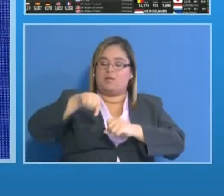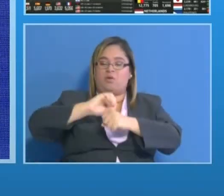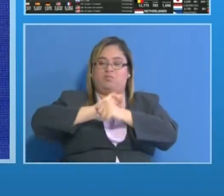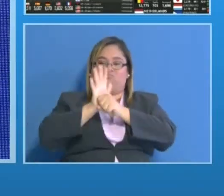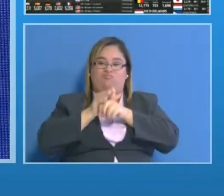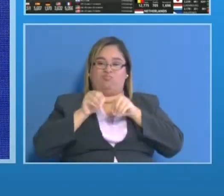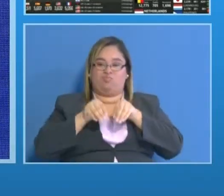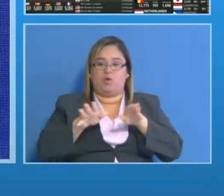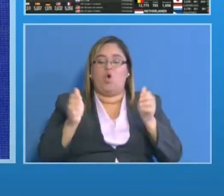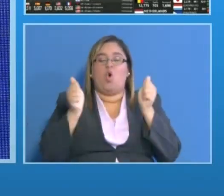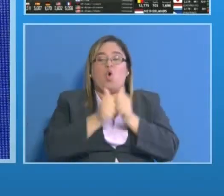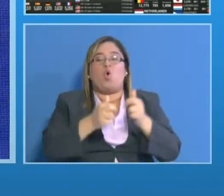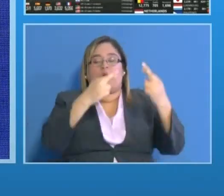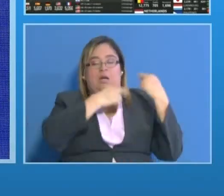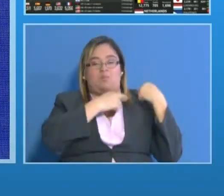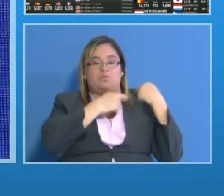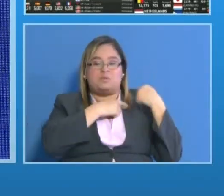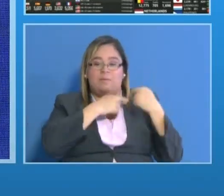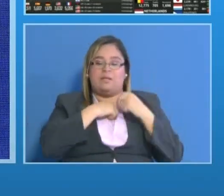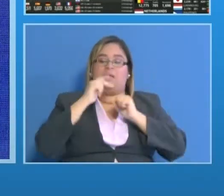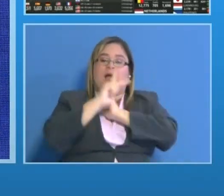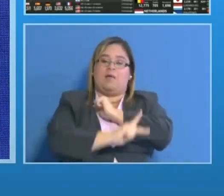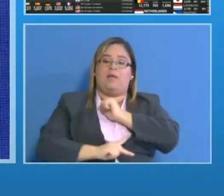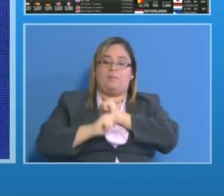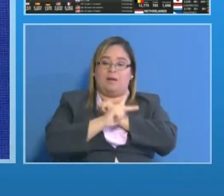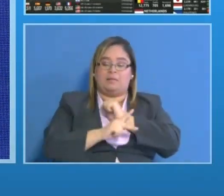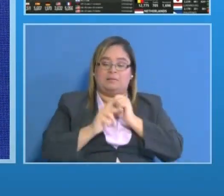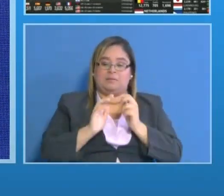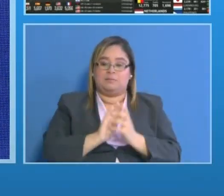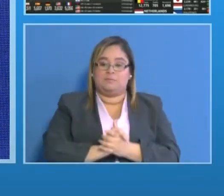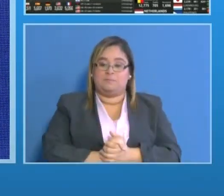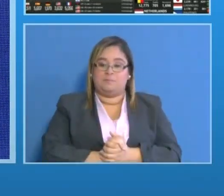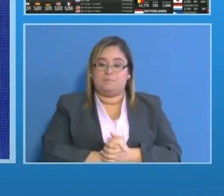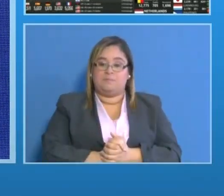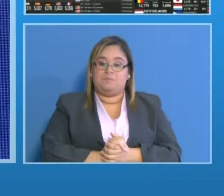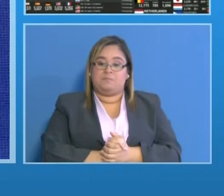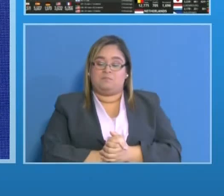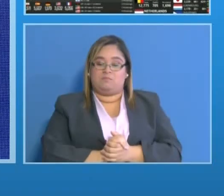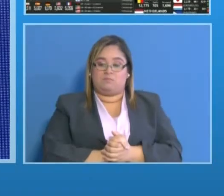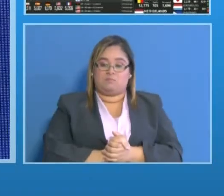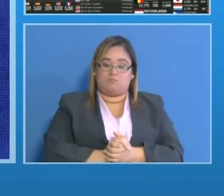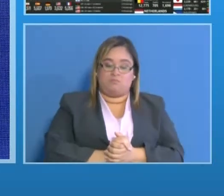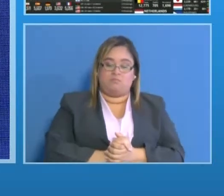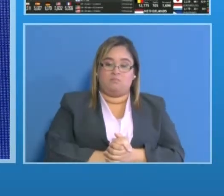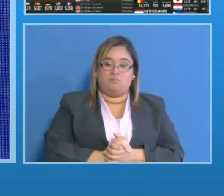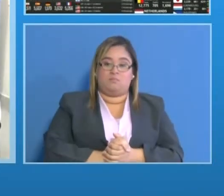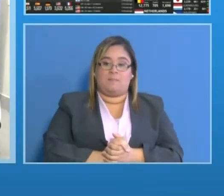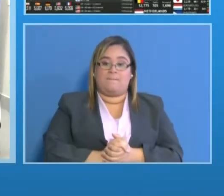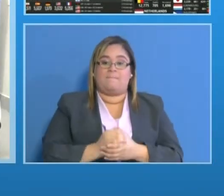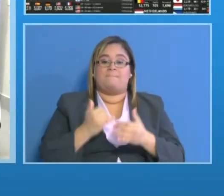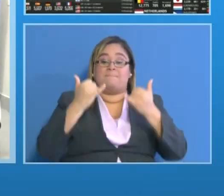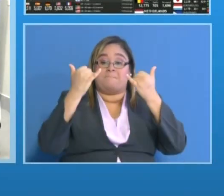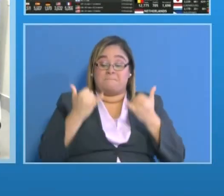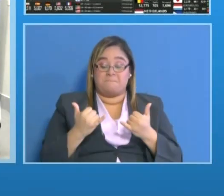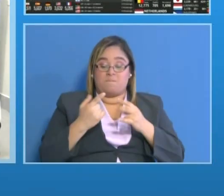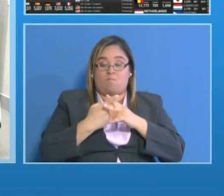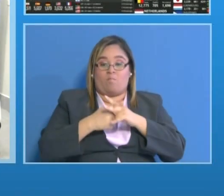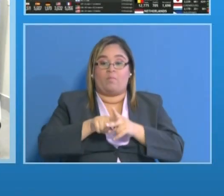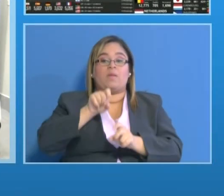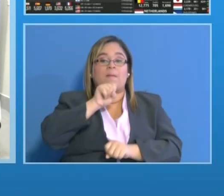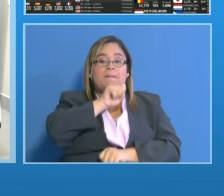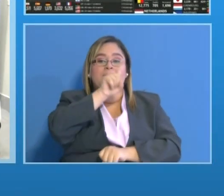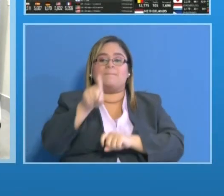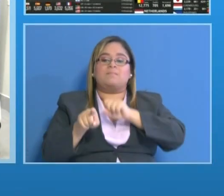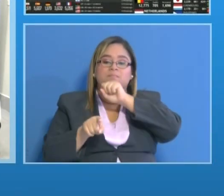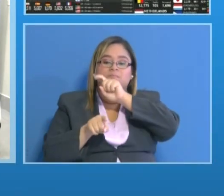gran responsabilidad de país que tenemos el tema de la pandemia del COVID. Señora ministra, iniciamos el periodo de preguntas